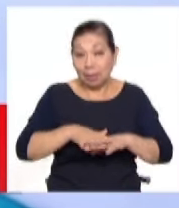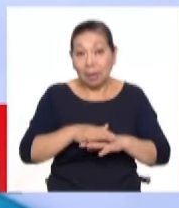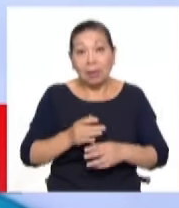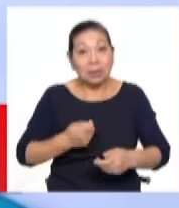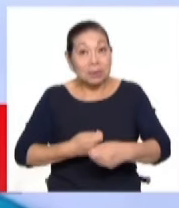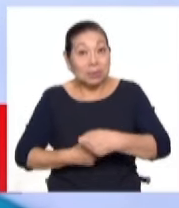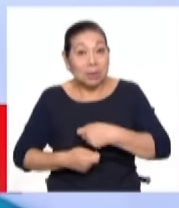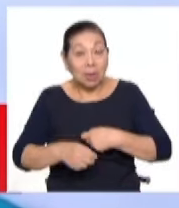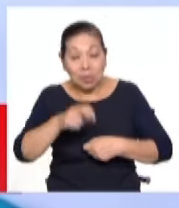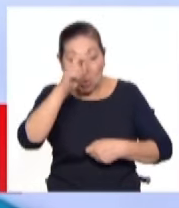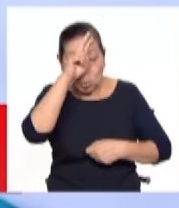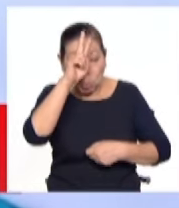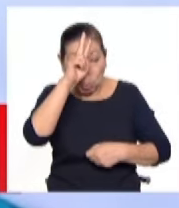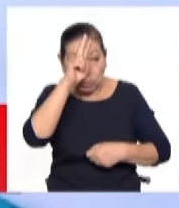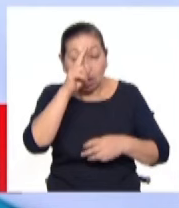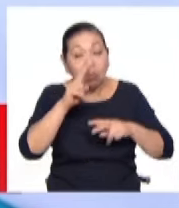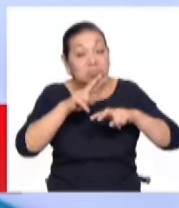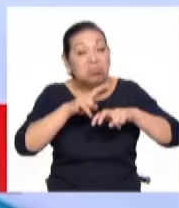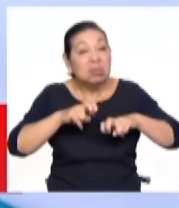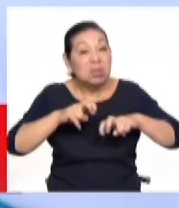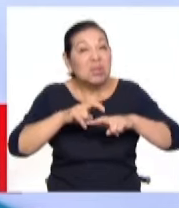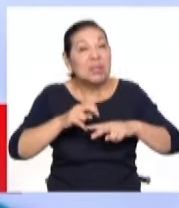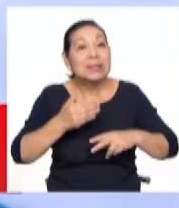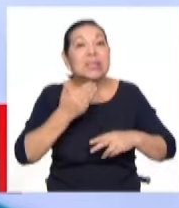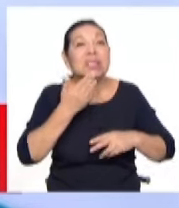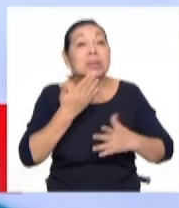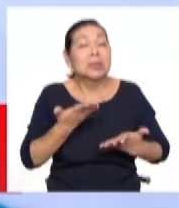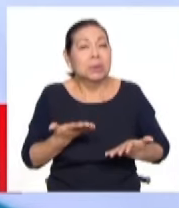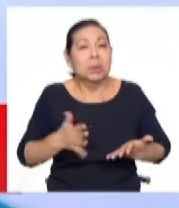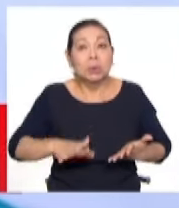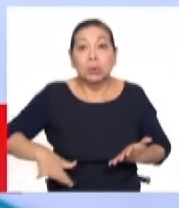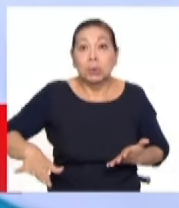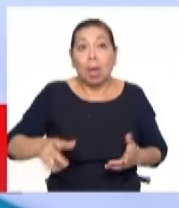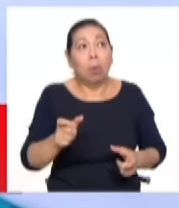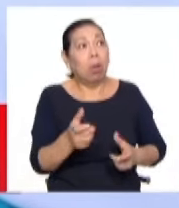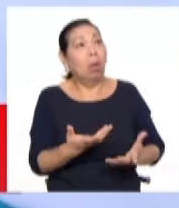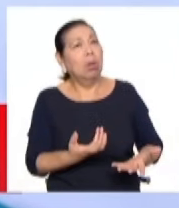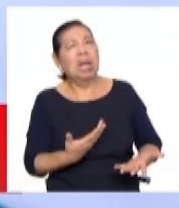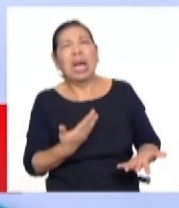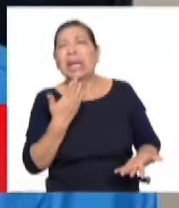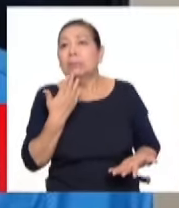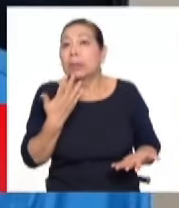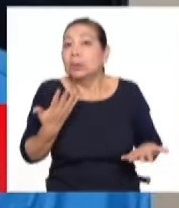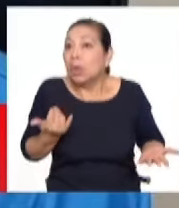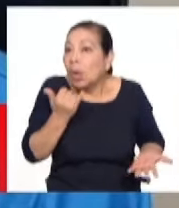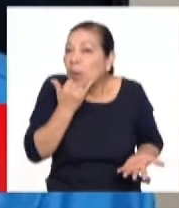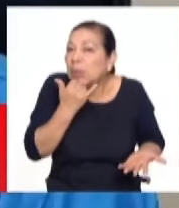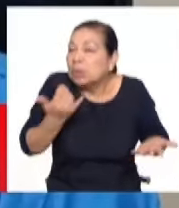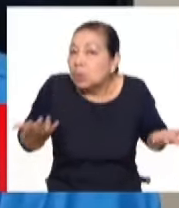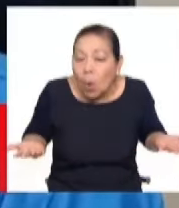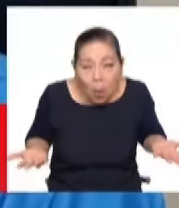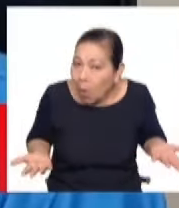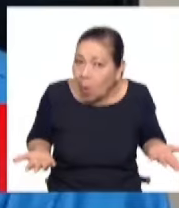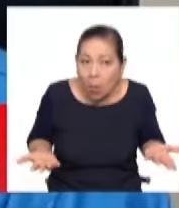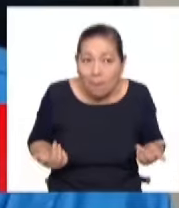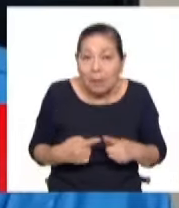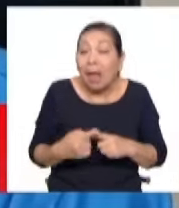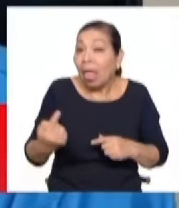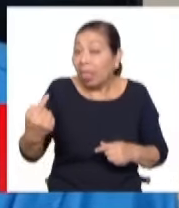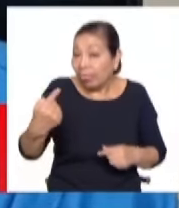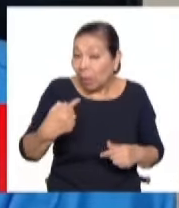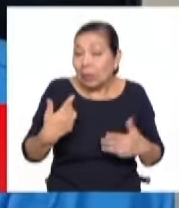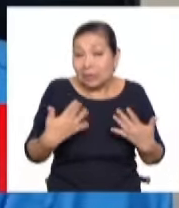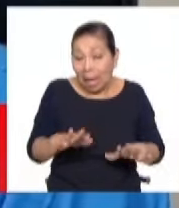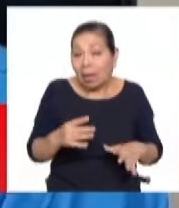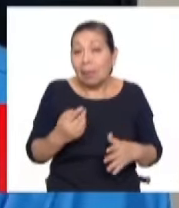trata de personas de cusco ya Investiga el caso que conmueve a toda la región hemos recibido una este denuncia al